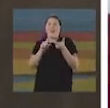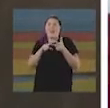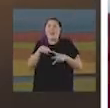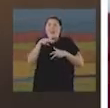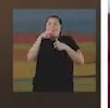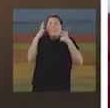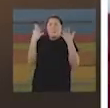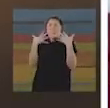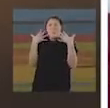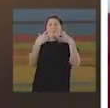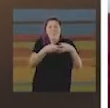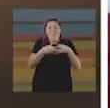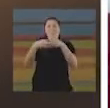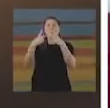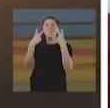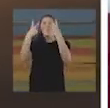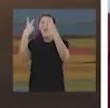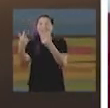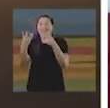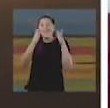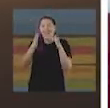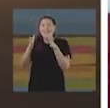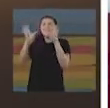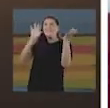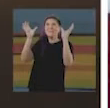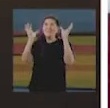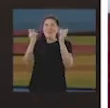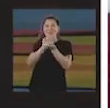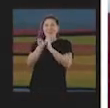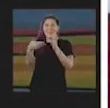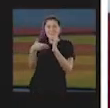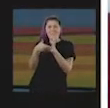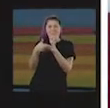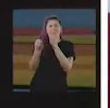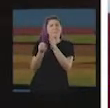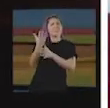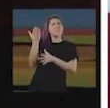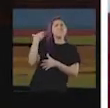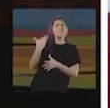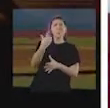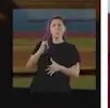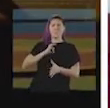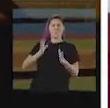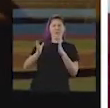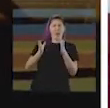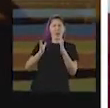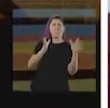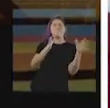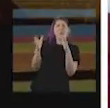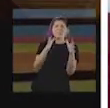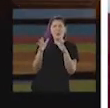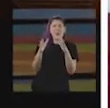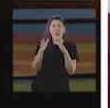juventud, que es un signo característico de los primeros 15 días de enero, hubo mucha familia. Y y hoy obviamente ya en la segunda quincena se